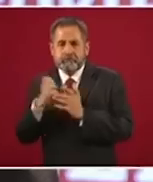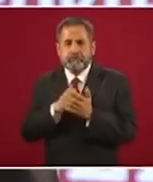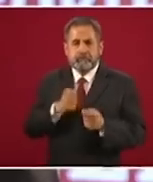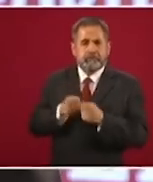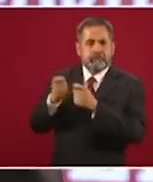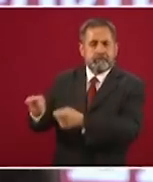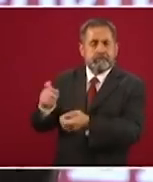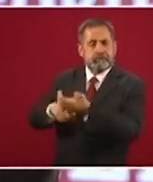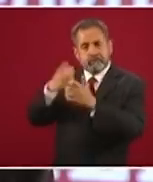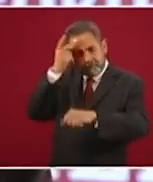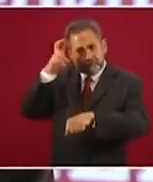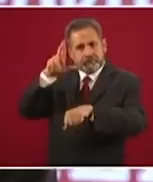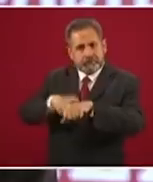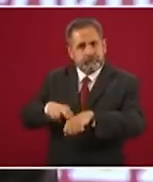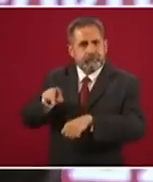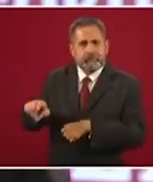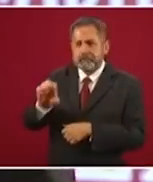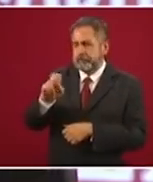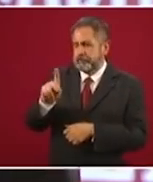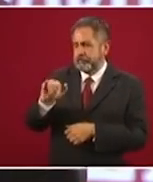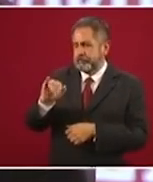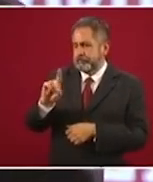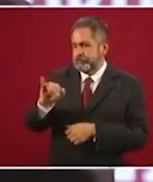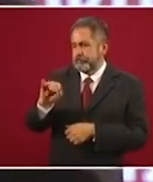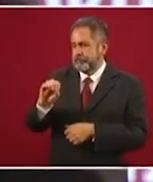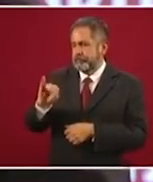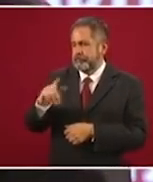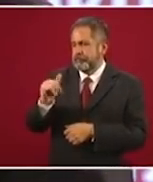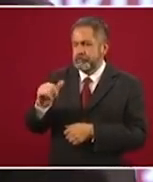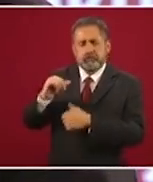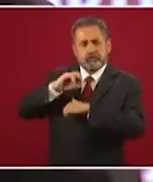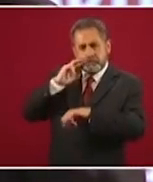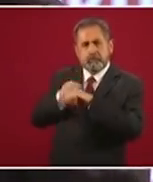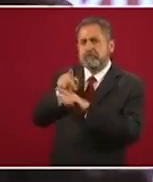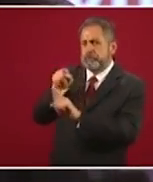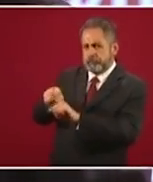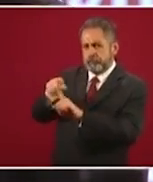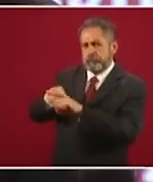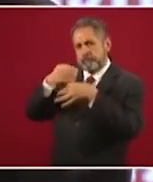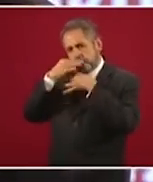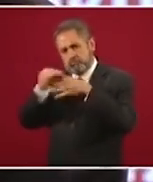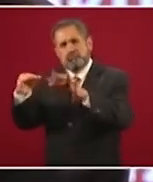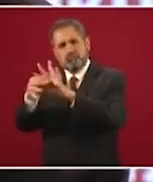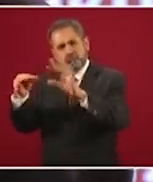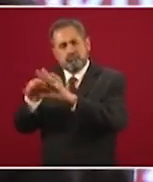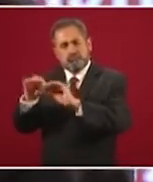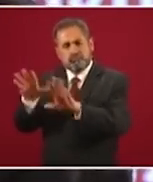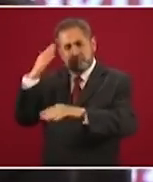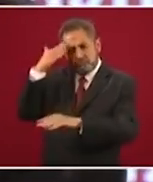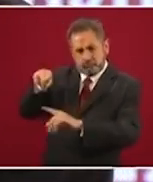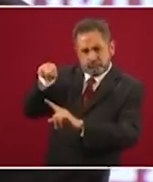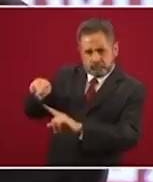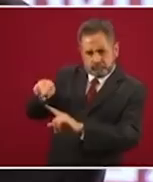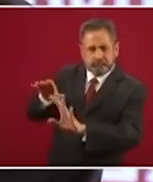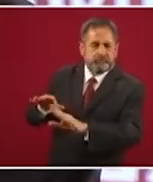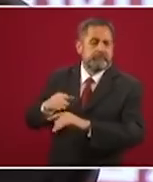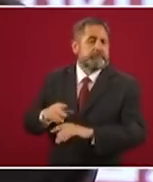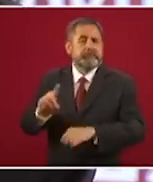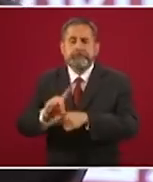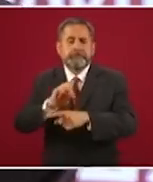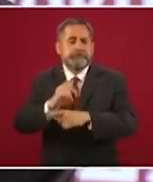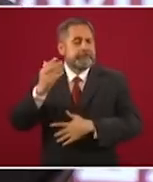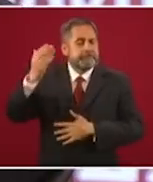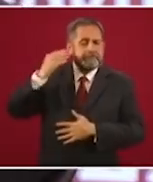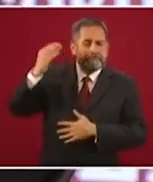general de epidemiología como vocero único. Esto tiene una razón muy clara, muy lógica y muy fundamentada en décadas